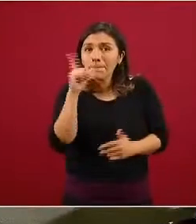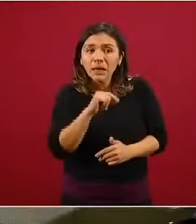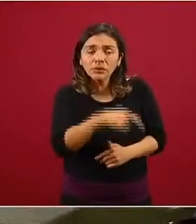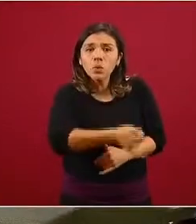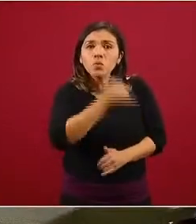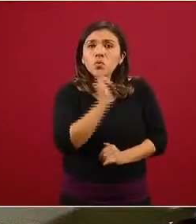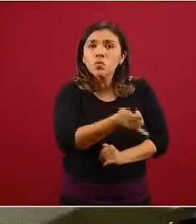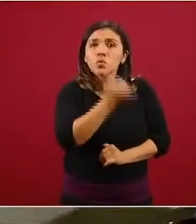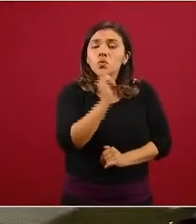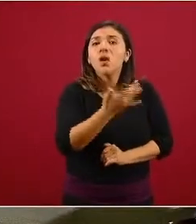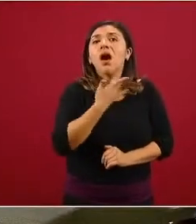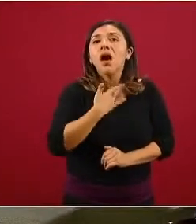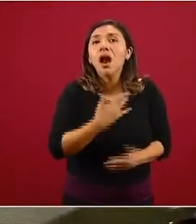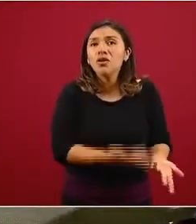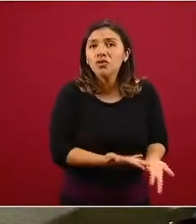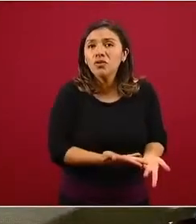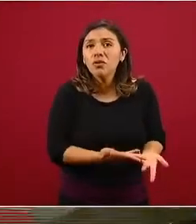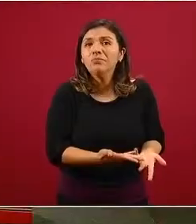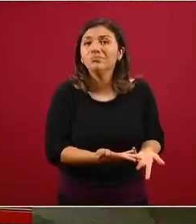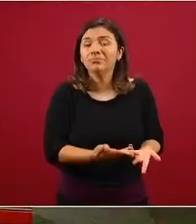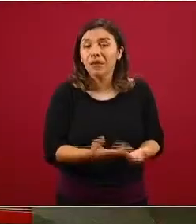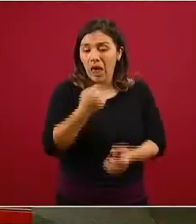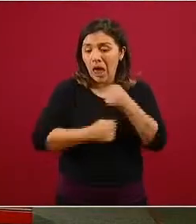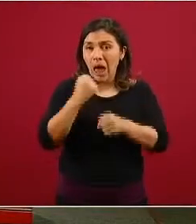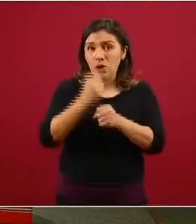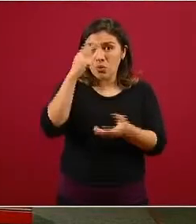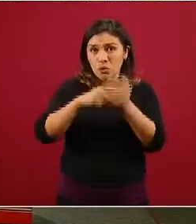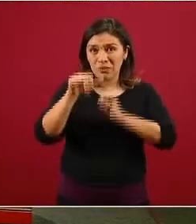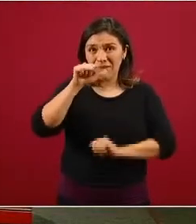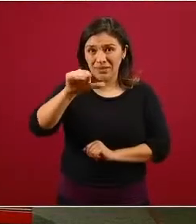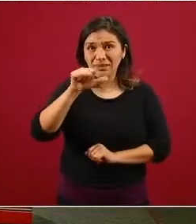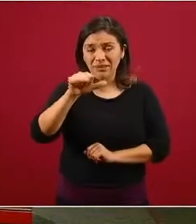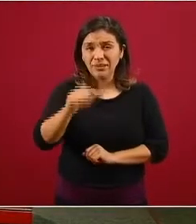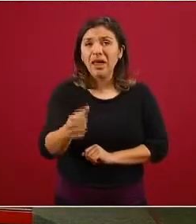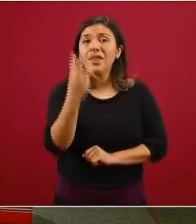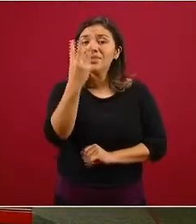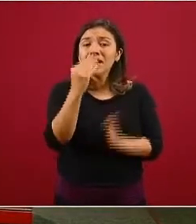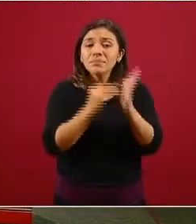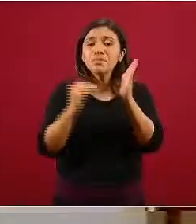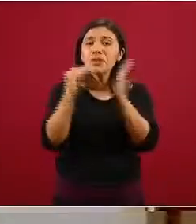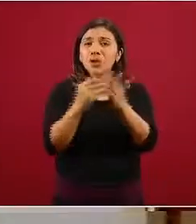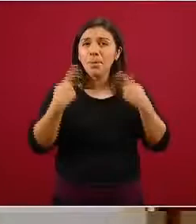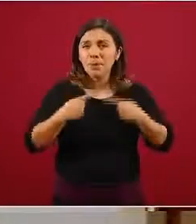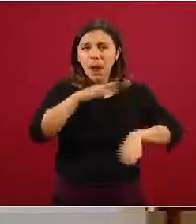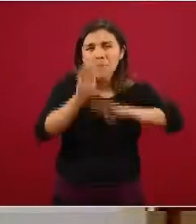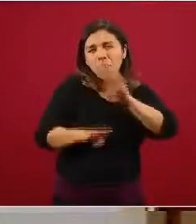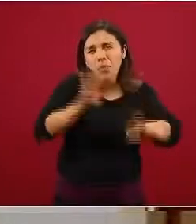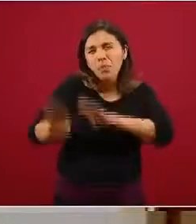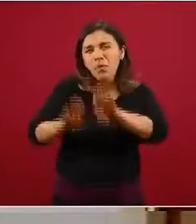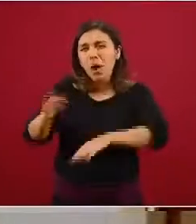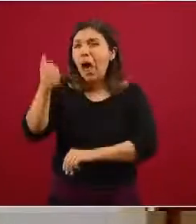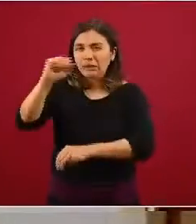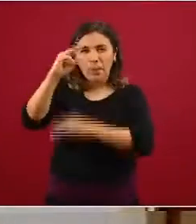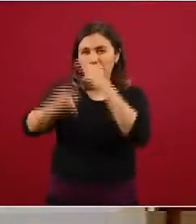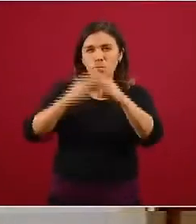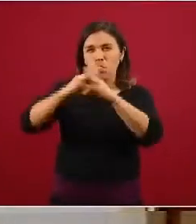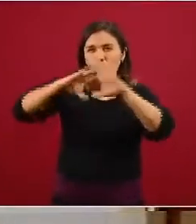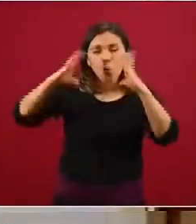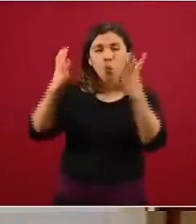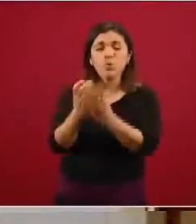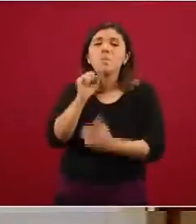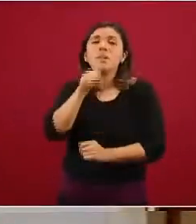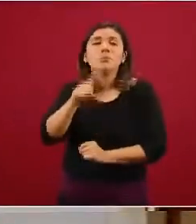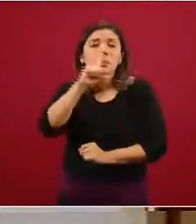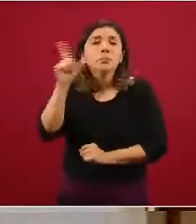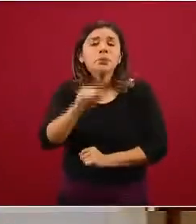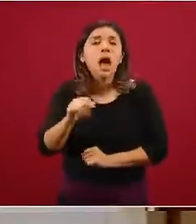del consumo problemático de alcohol. En el 2016, 3 millones de muertes sucedieron en el mundo directamente relacionadas